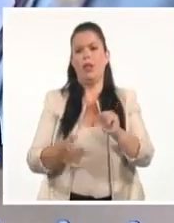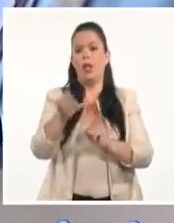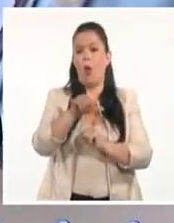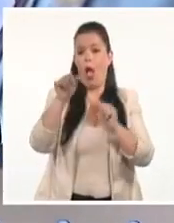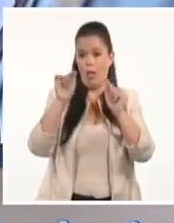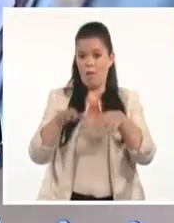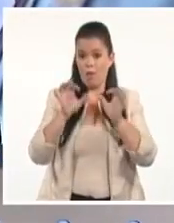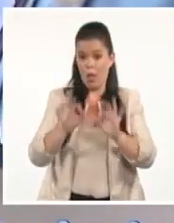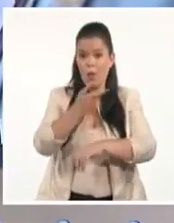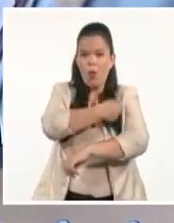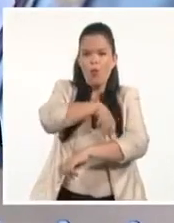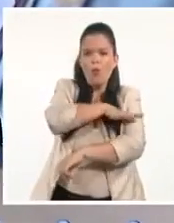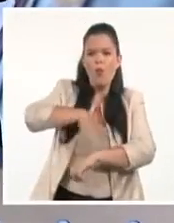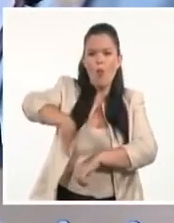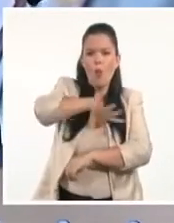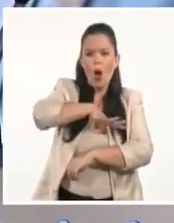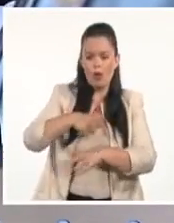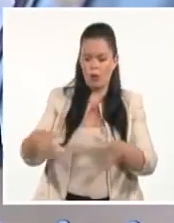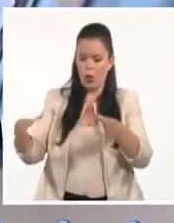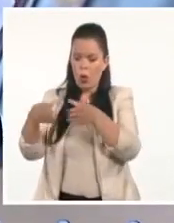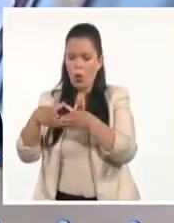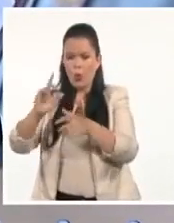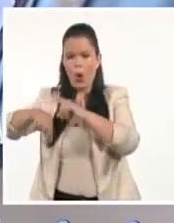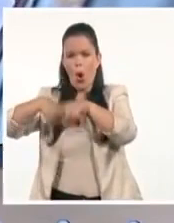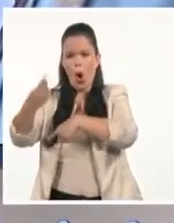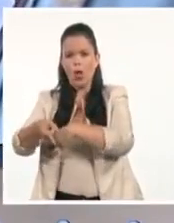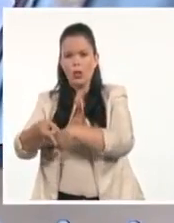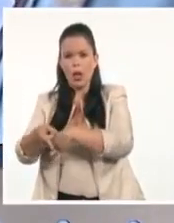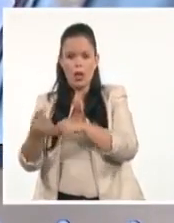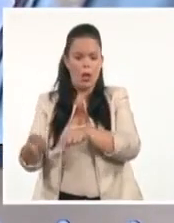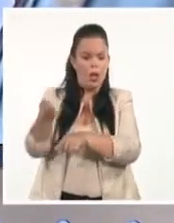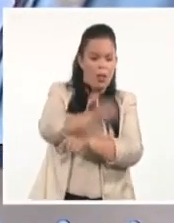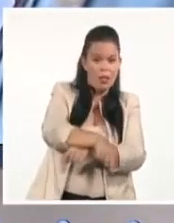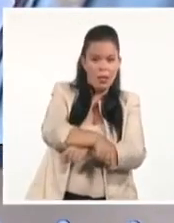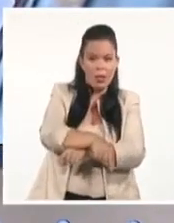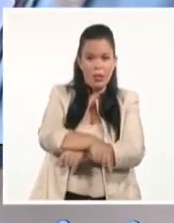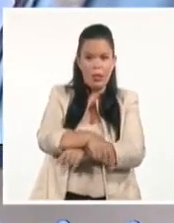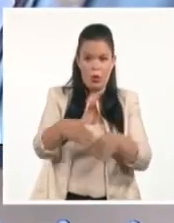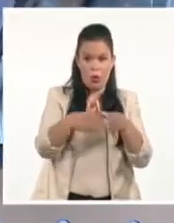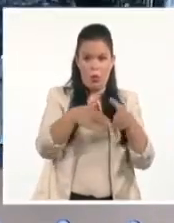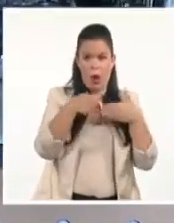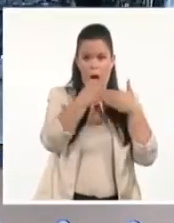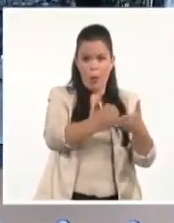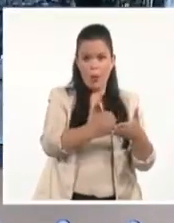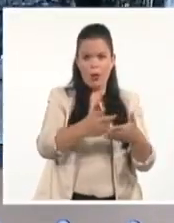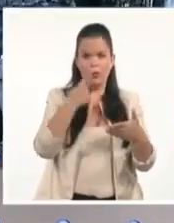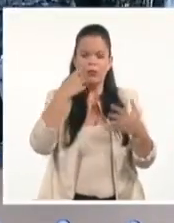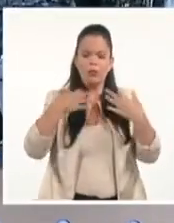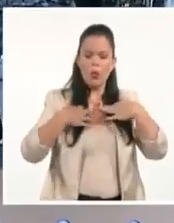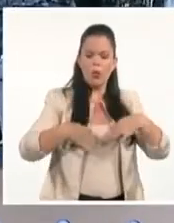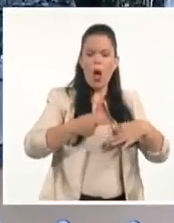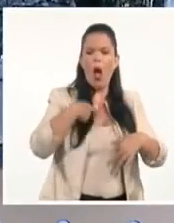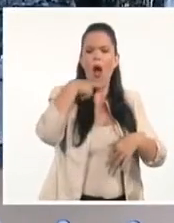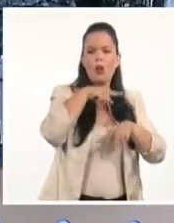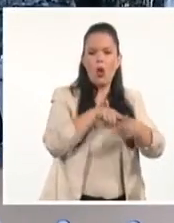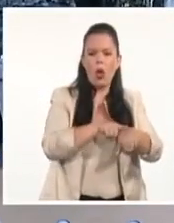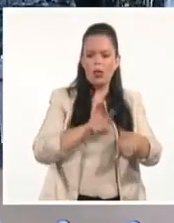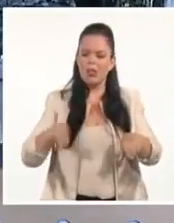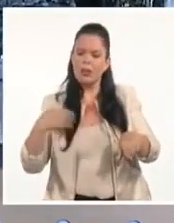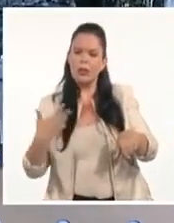venezolanos solo por llevar una camiseta roja. El financiamiento para todo esto llega a manos llenas desde Estados